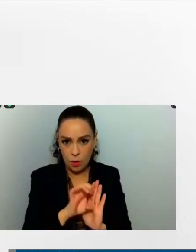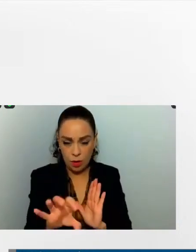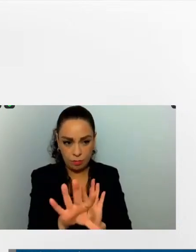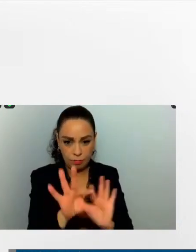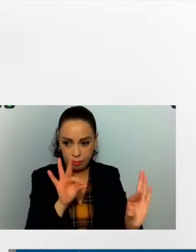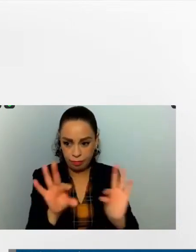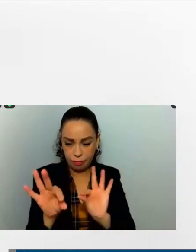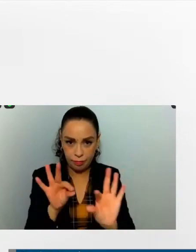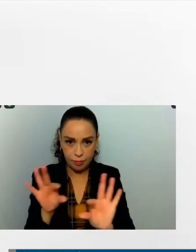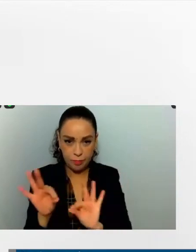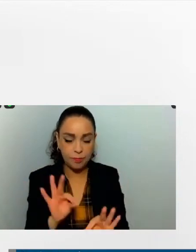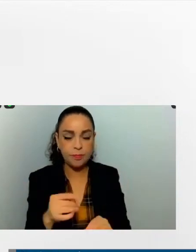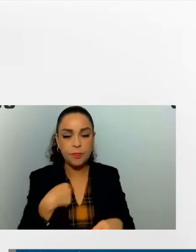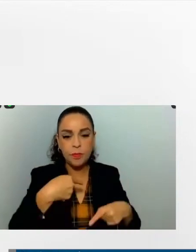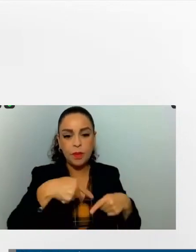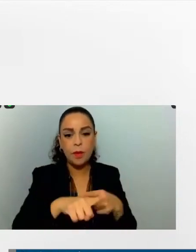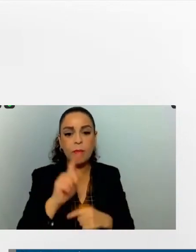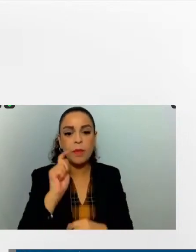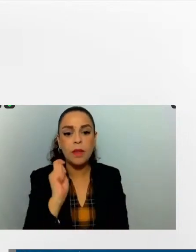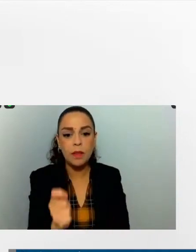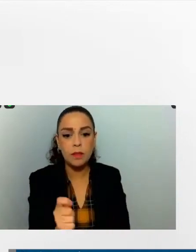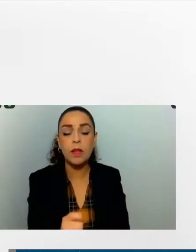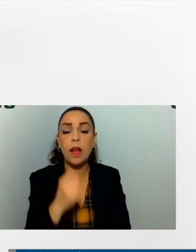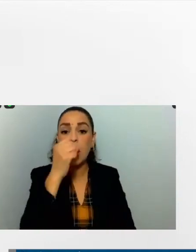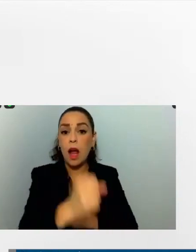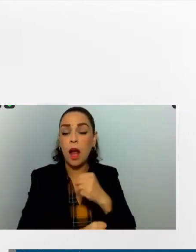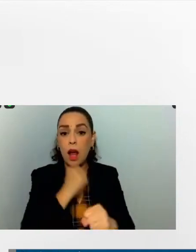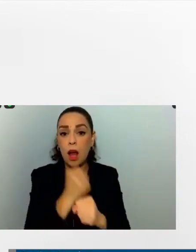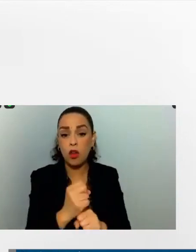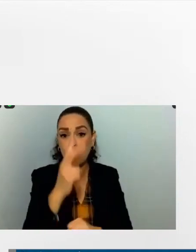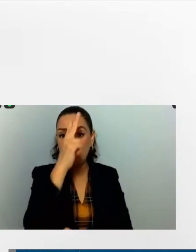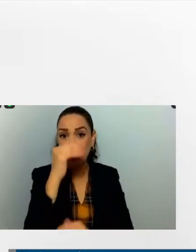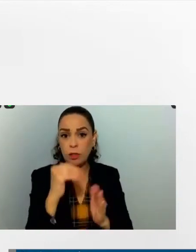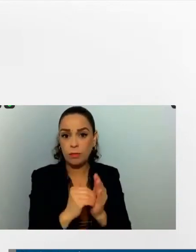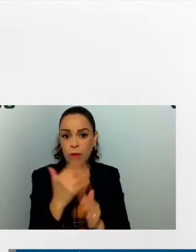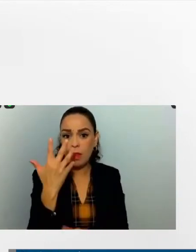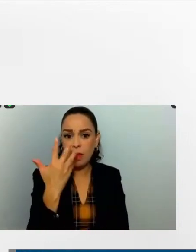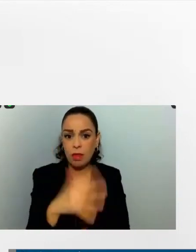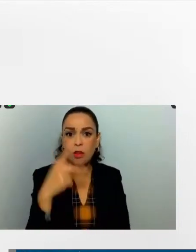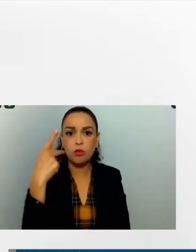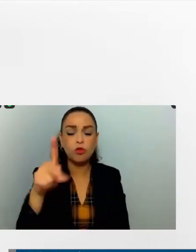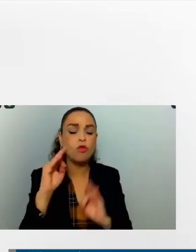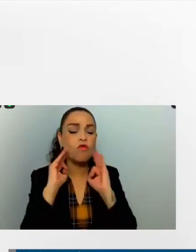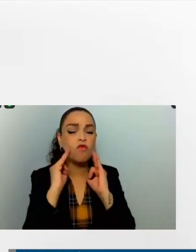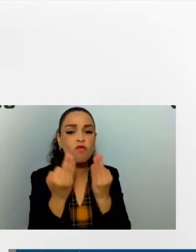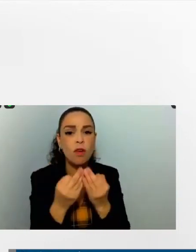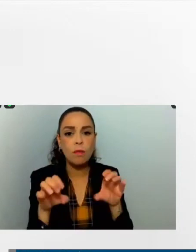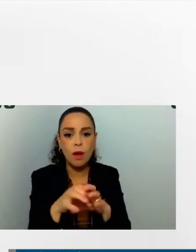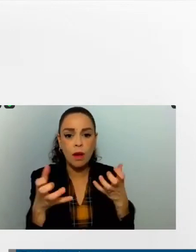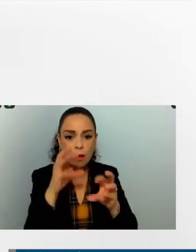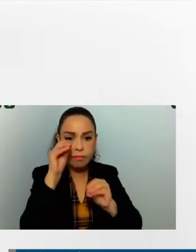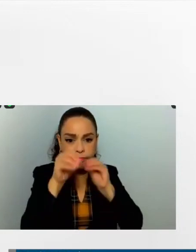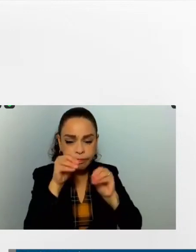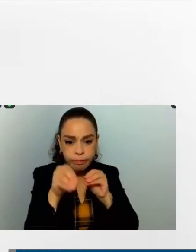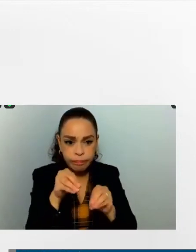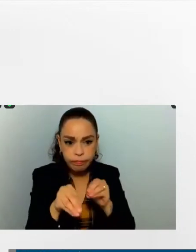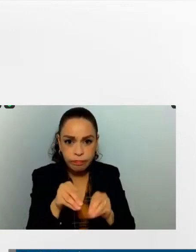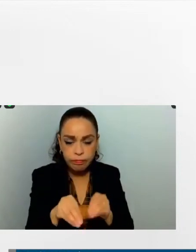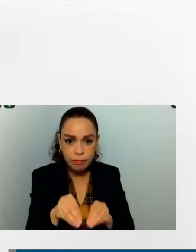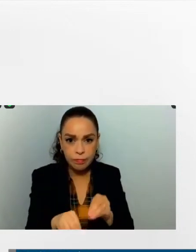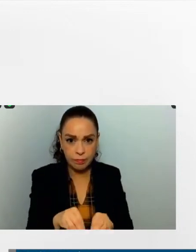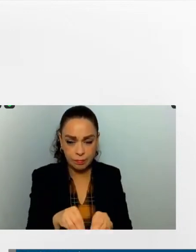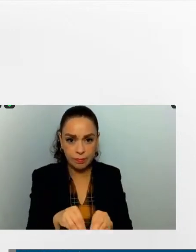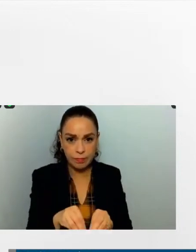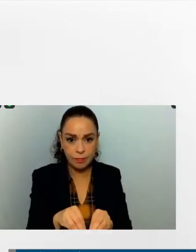específicos, empieza con criterios de 2010. Criterios de 2010 en donde se desarrollaron las primicias de los elementos